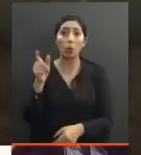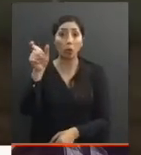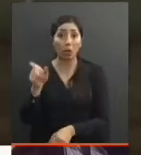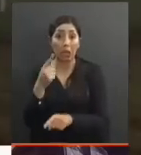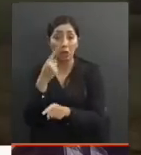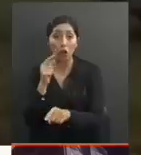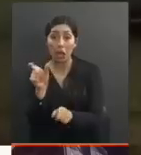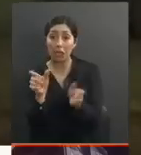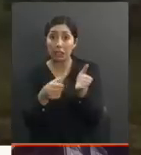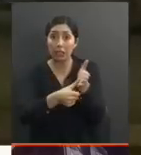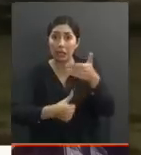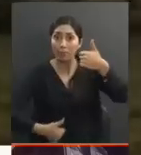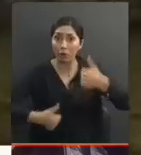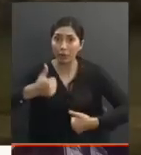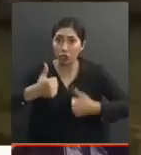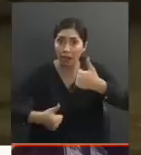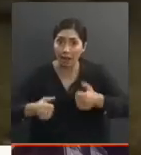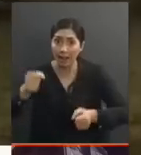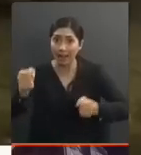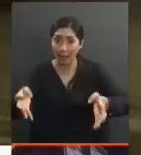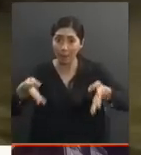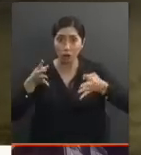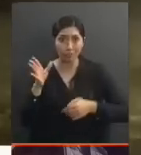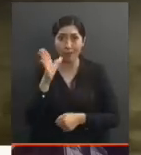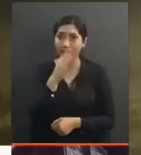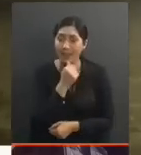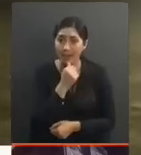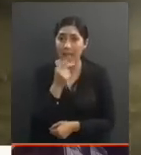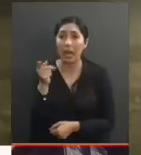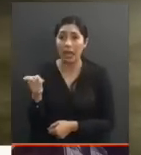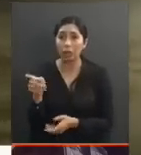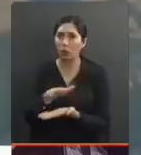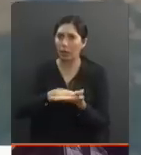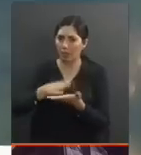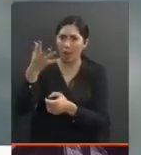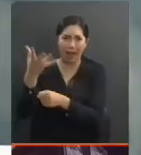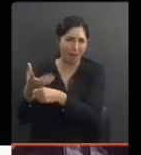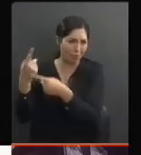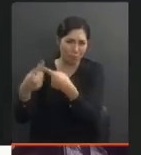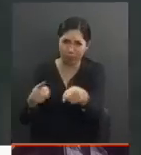licencia profesional. Este es solo un ejemplo, hay decenas.